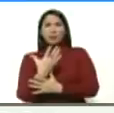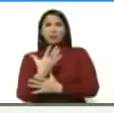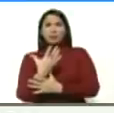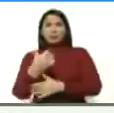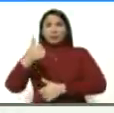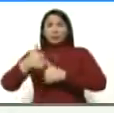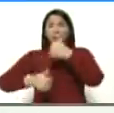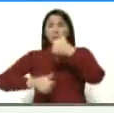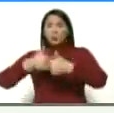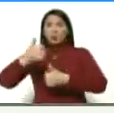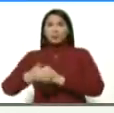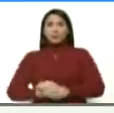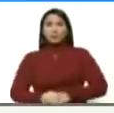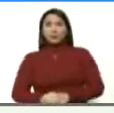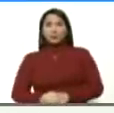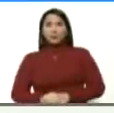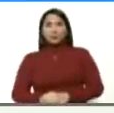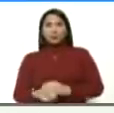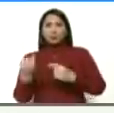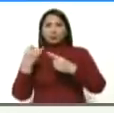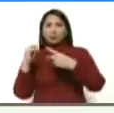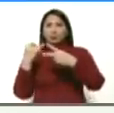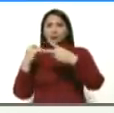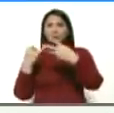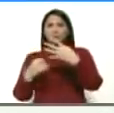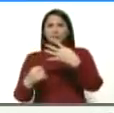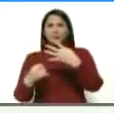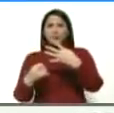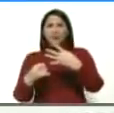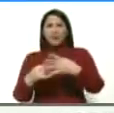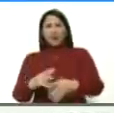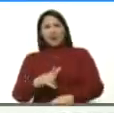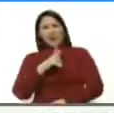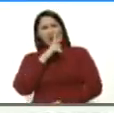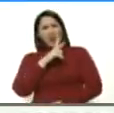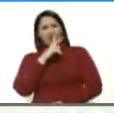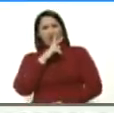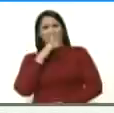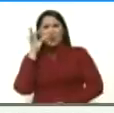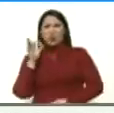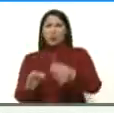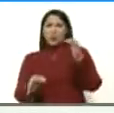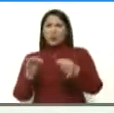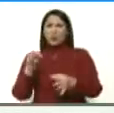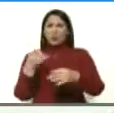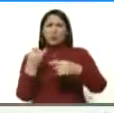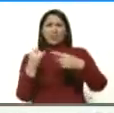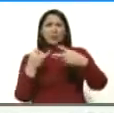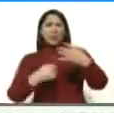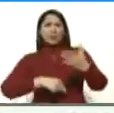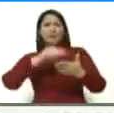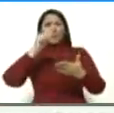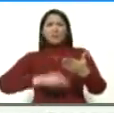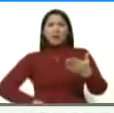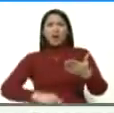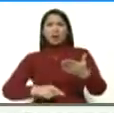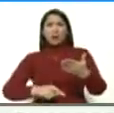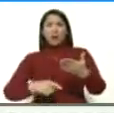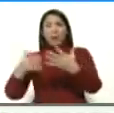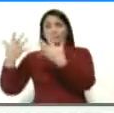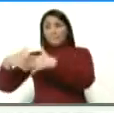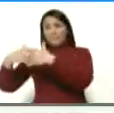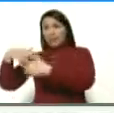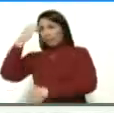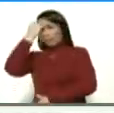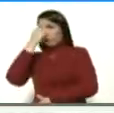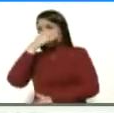de un instrumento, un adefesio jurídico como fue ese instrumento firmado entre la empresa